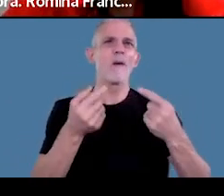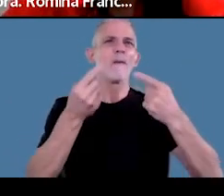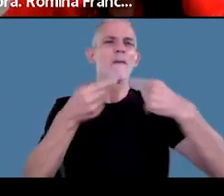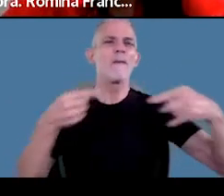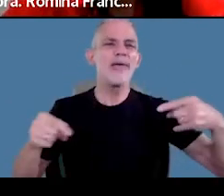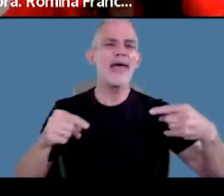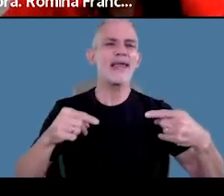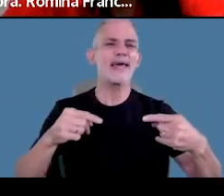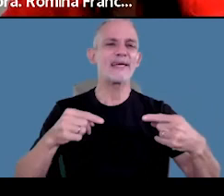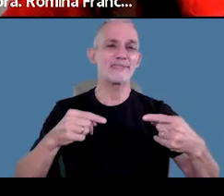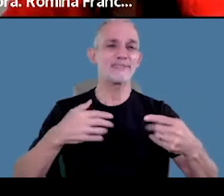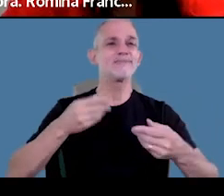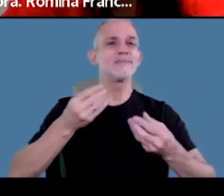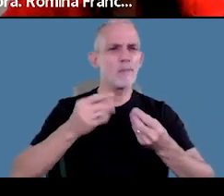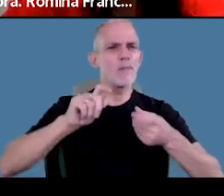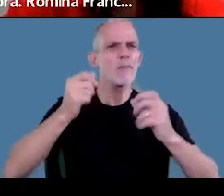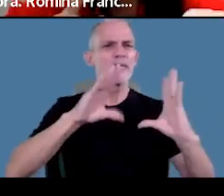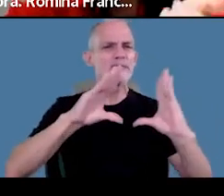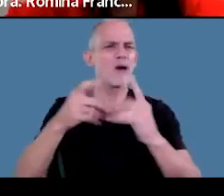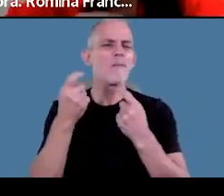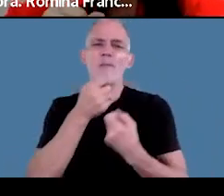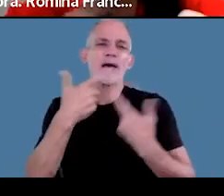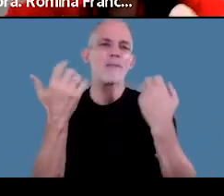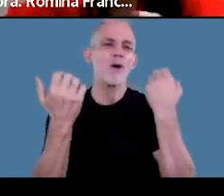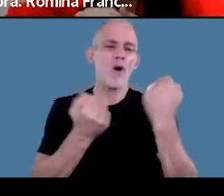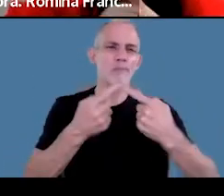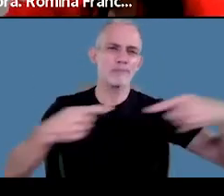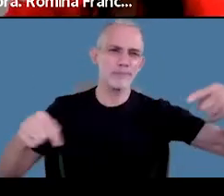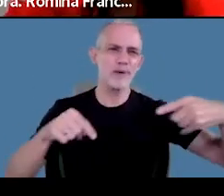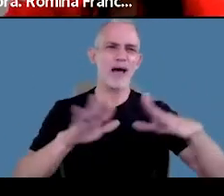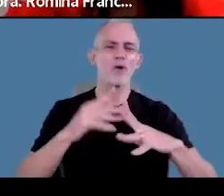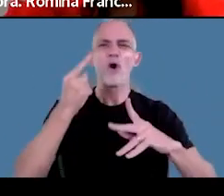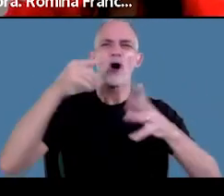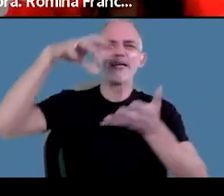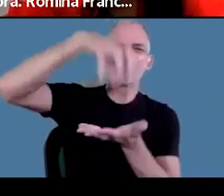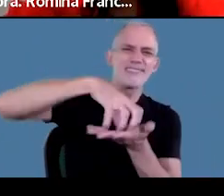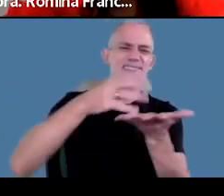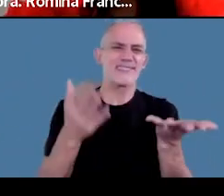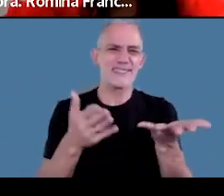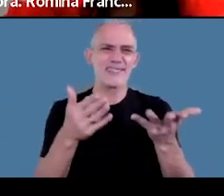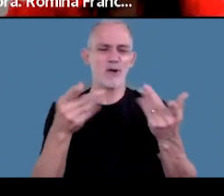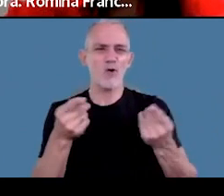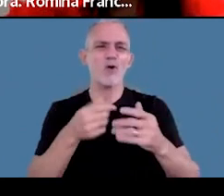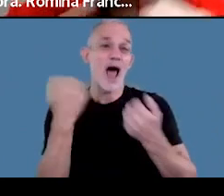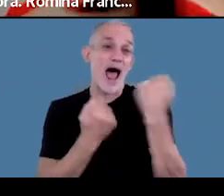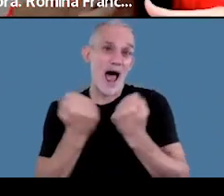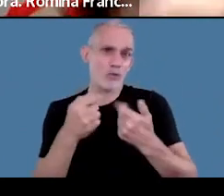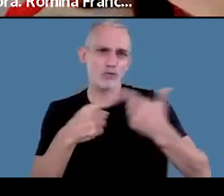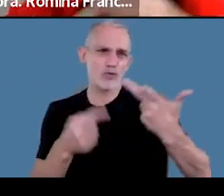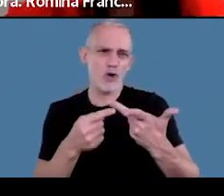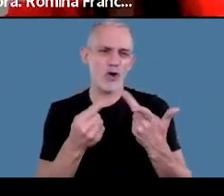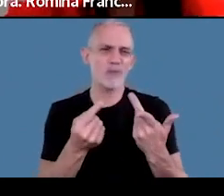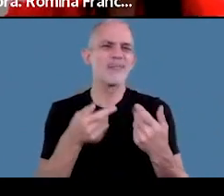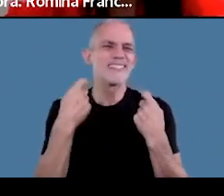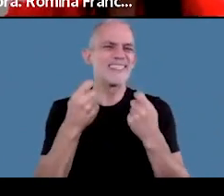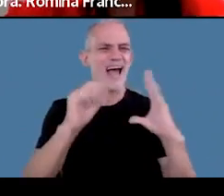muebles amortizables, como por ejemplo puede ser un mueble y útil, una instalación, un rodado, más allá